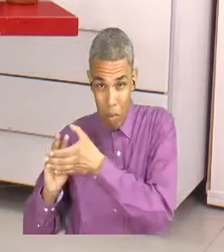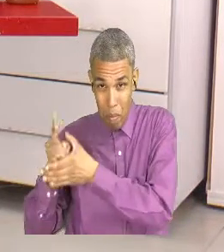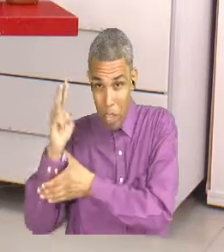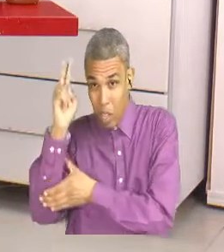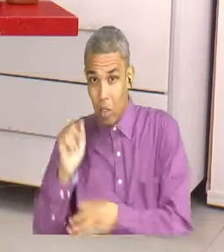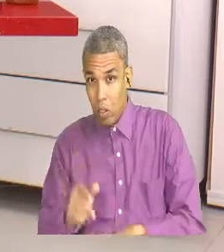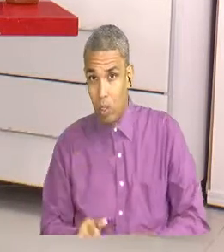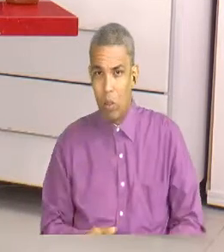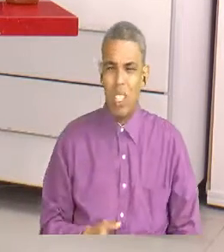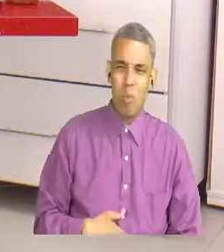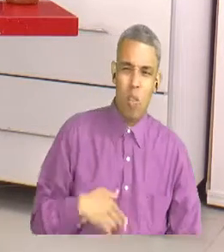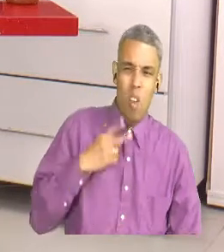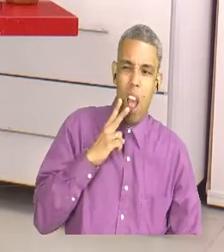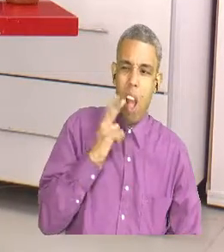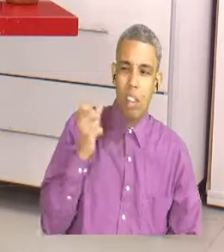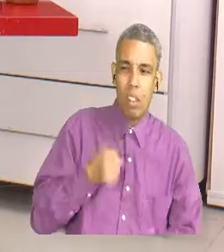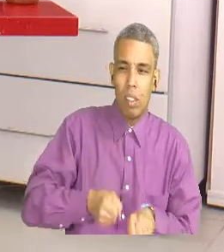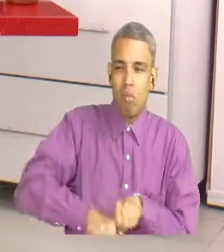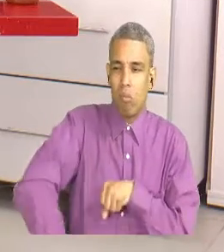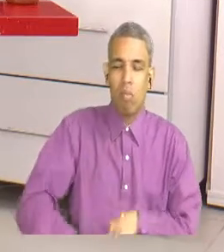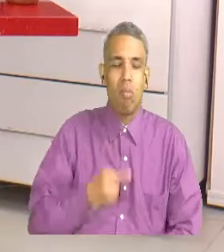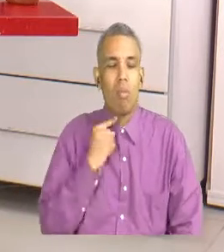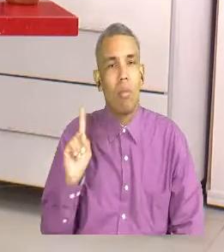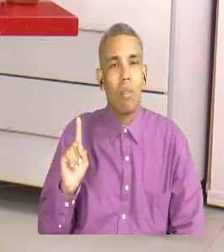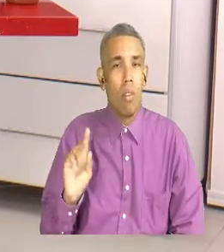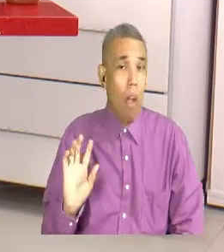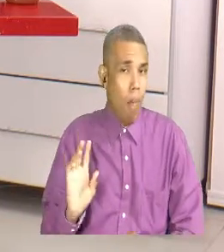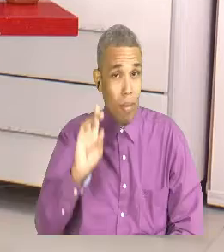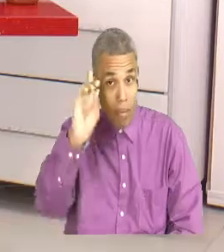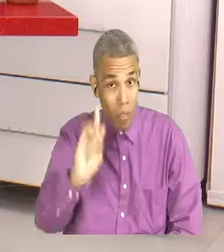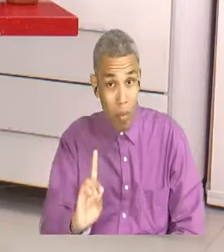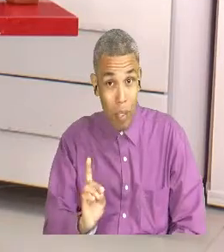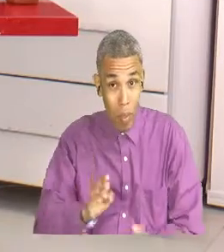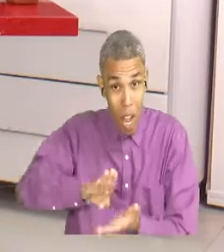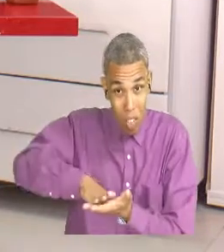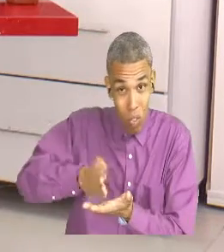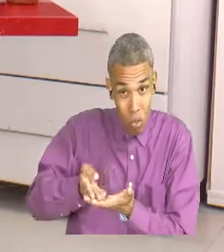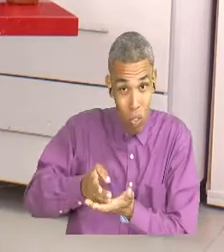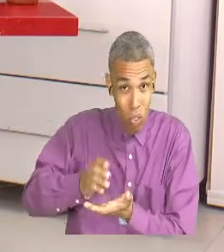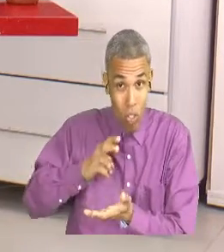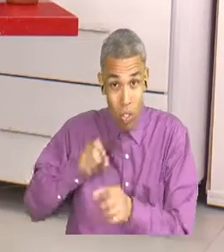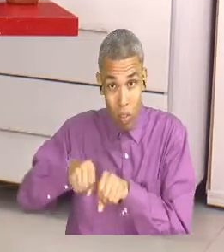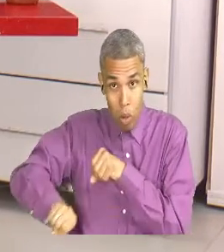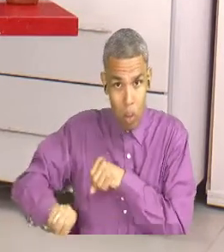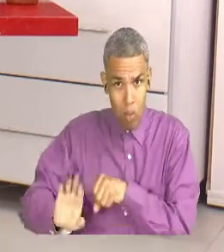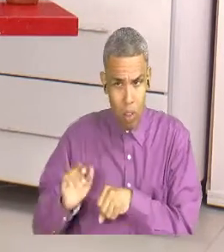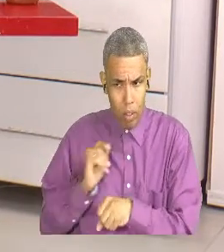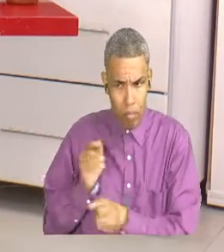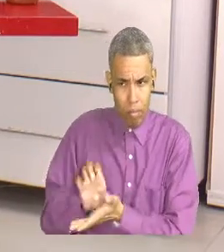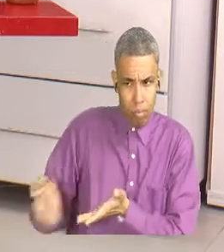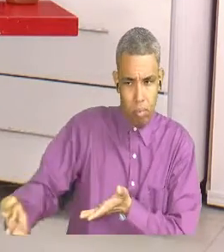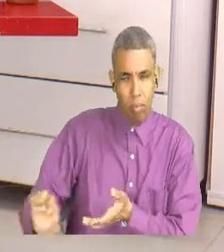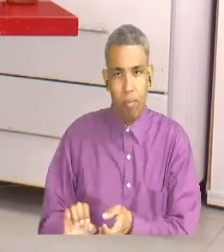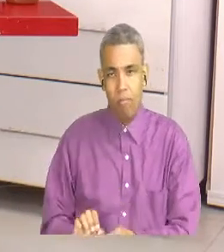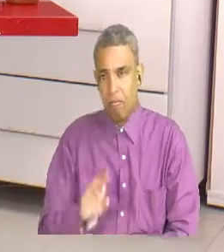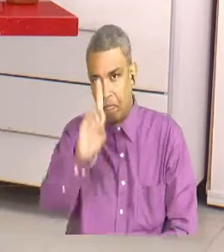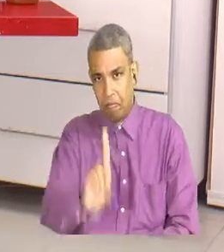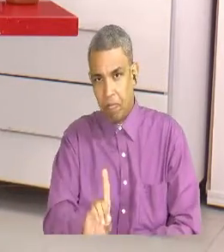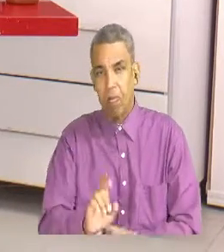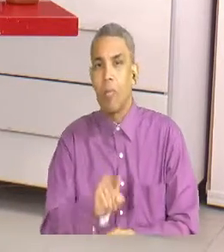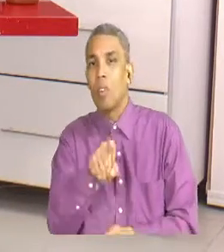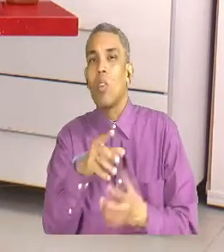receta. Ok, perfecto. Bueno, yo quiero invitarlos precisamente para que estas y otras recetas, como siempre se los digo, ustedes las